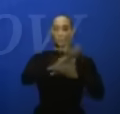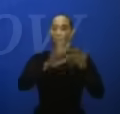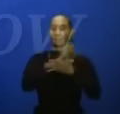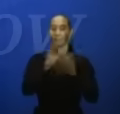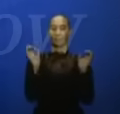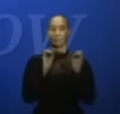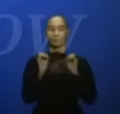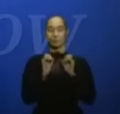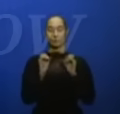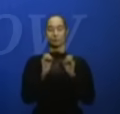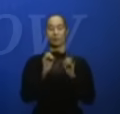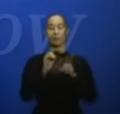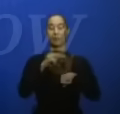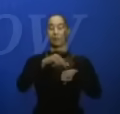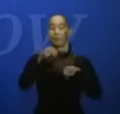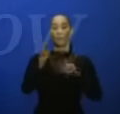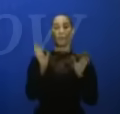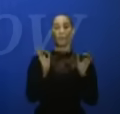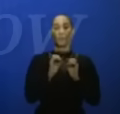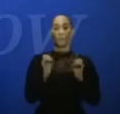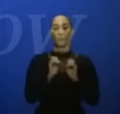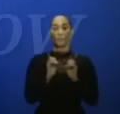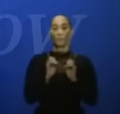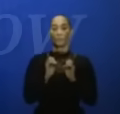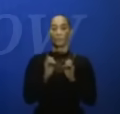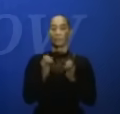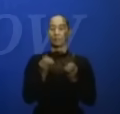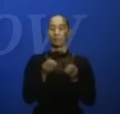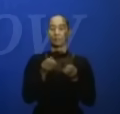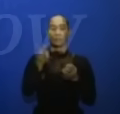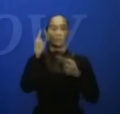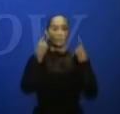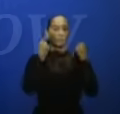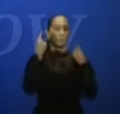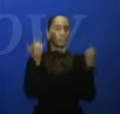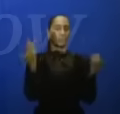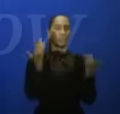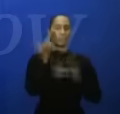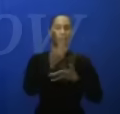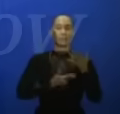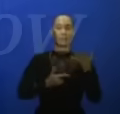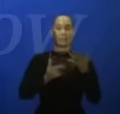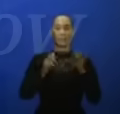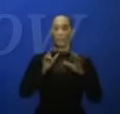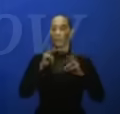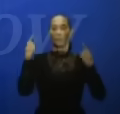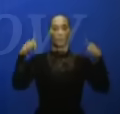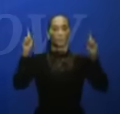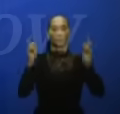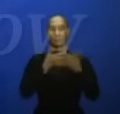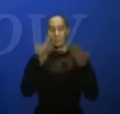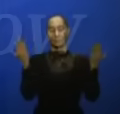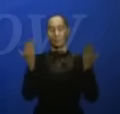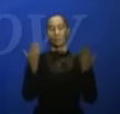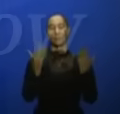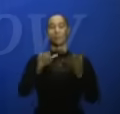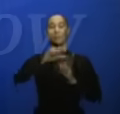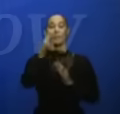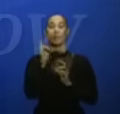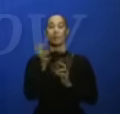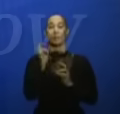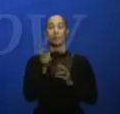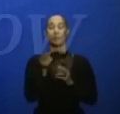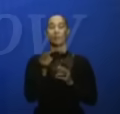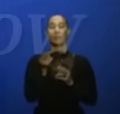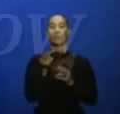había, ni siquiera en Navarrete hubo. Entonces yo pienso que no fue exitoso. Sobre